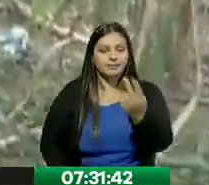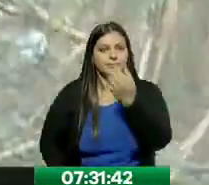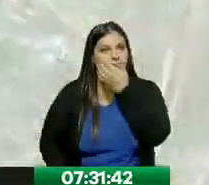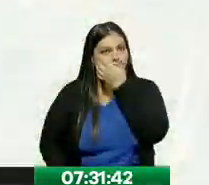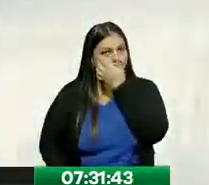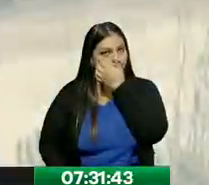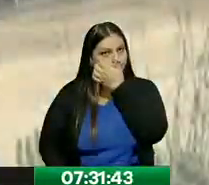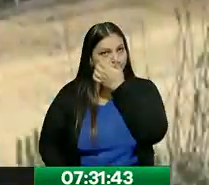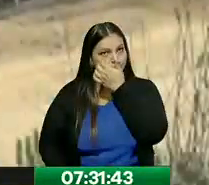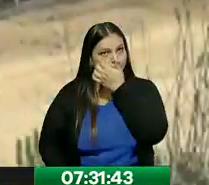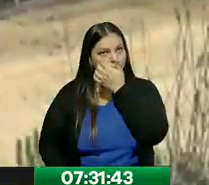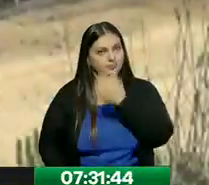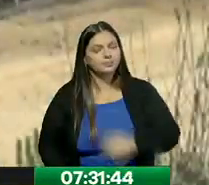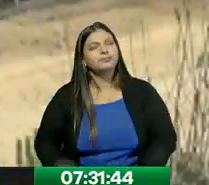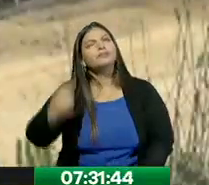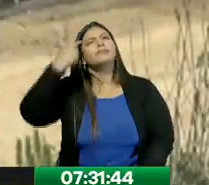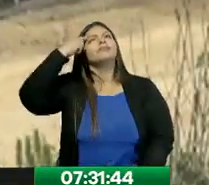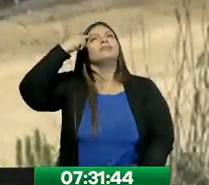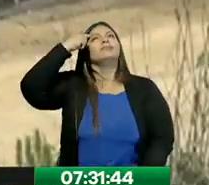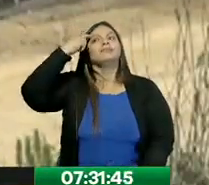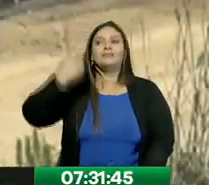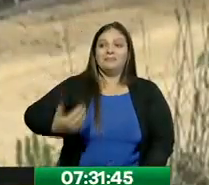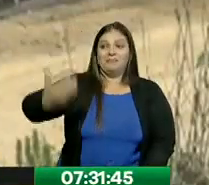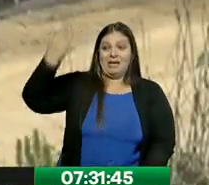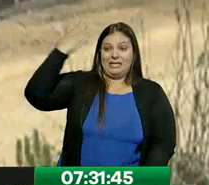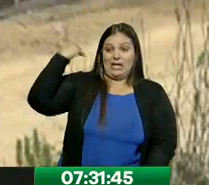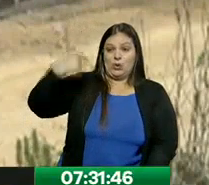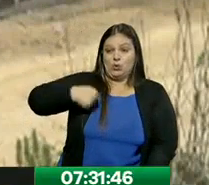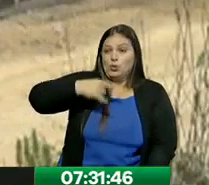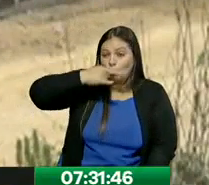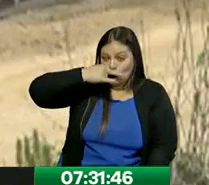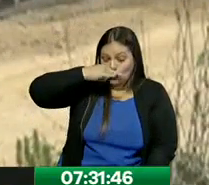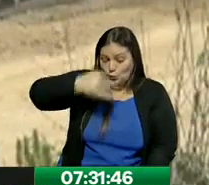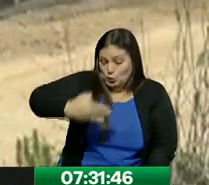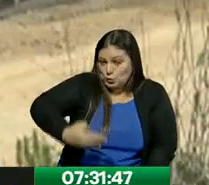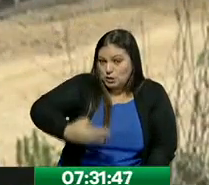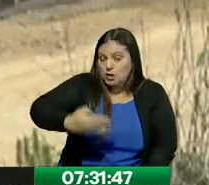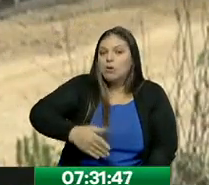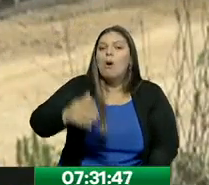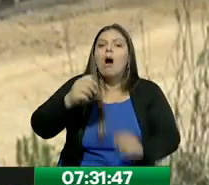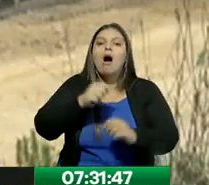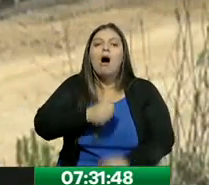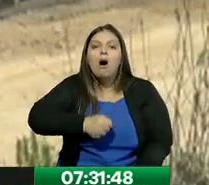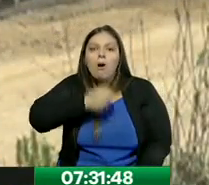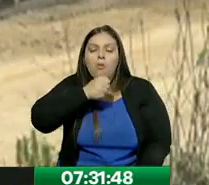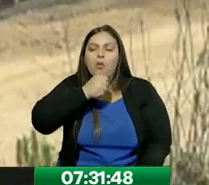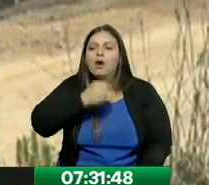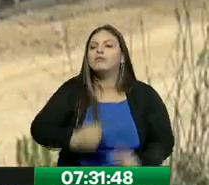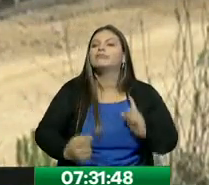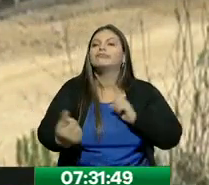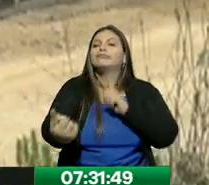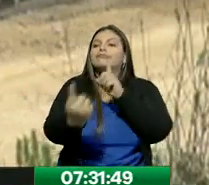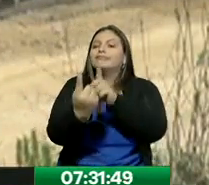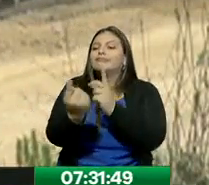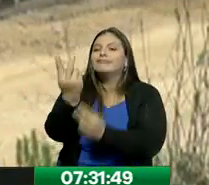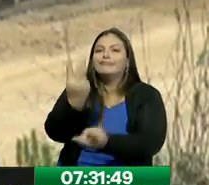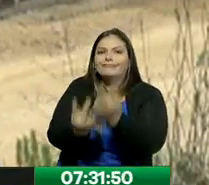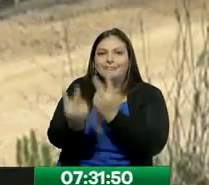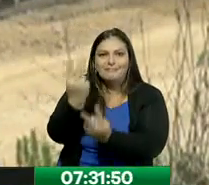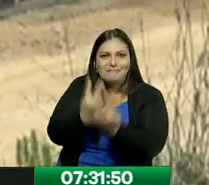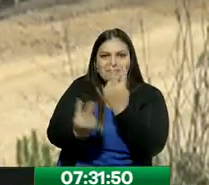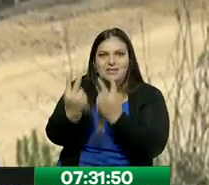tiene memoria. Visitaba a mi abuelo que vivía cerca y nos llegamos hacia él. Y él nos invitaba a